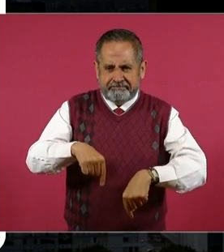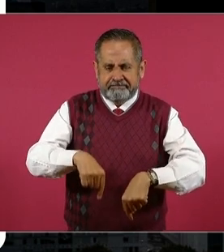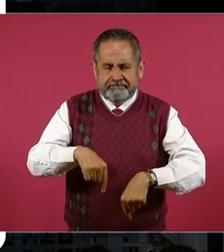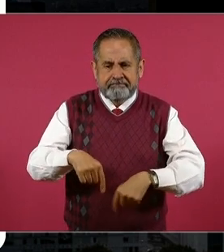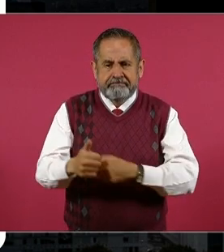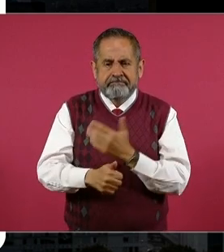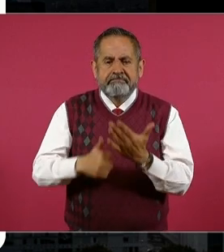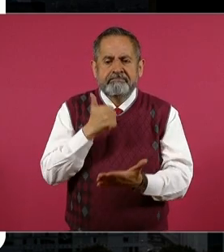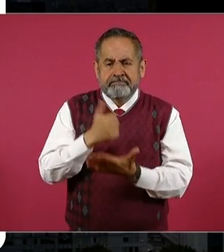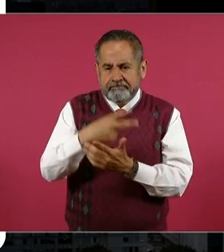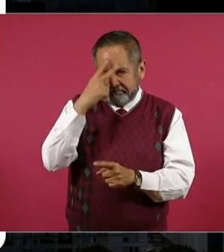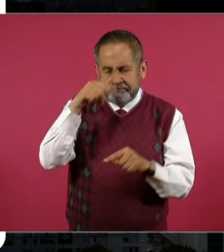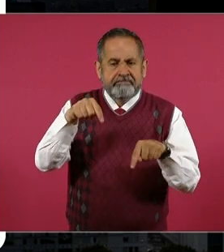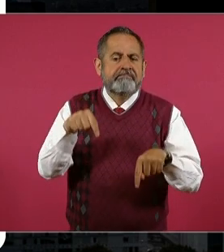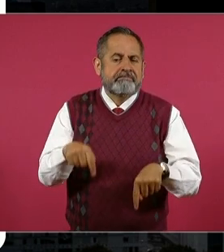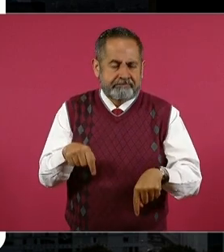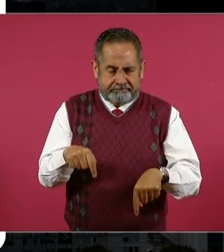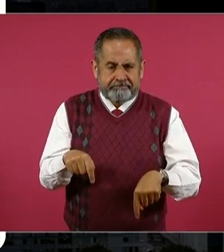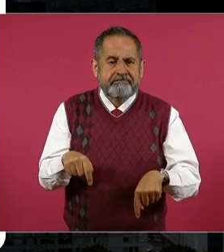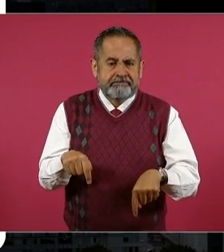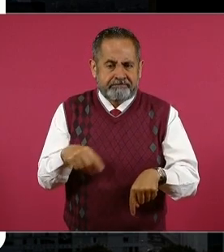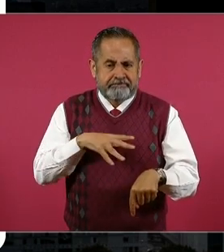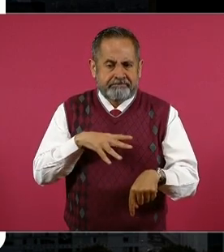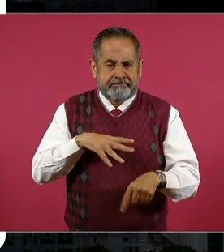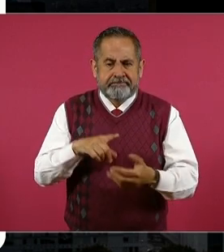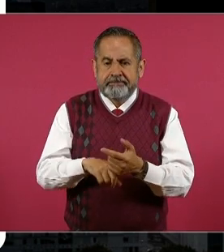a la Ciudad de México.